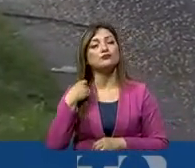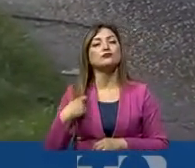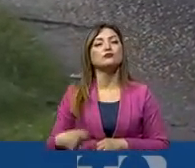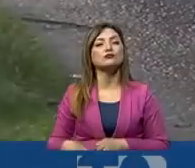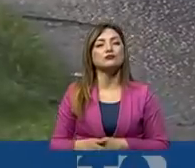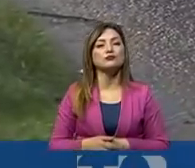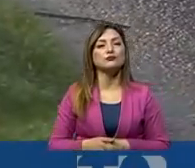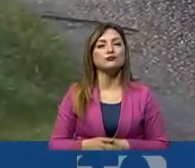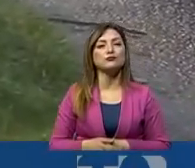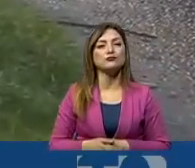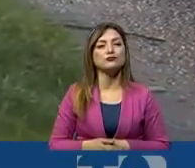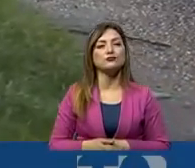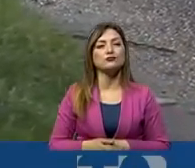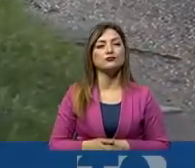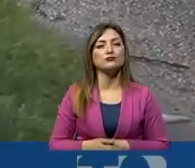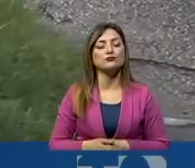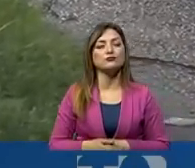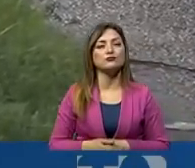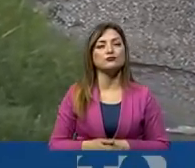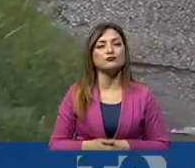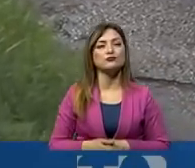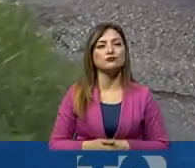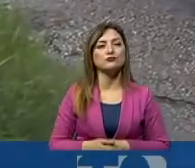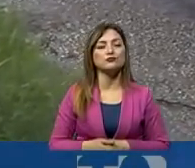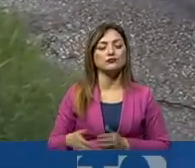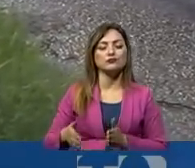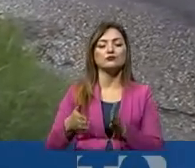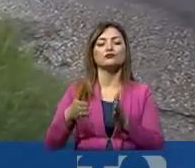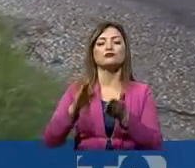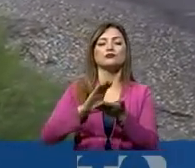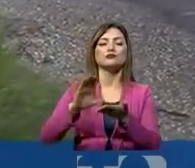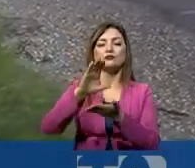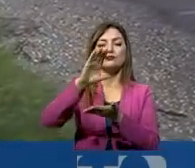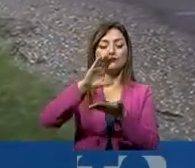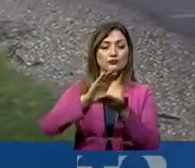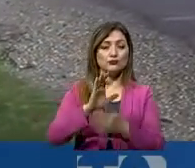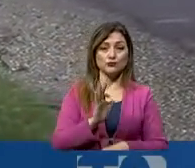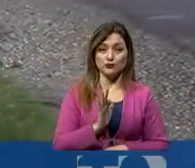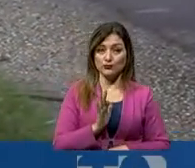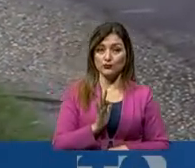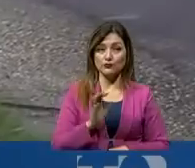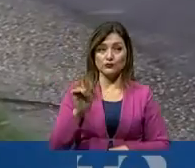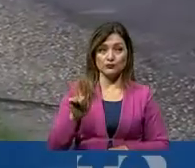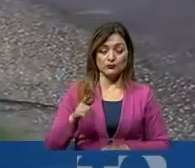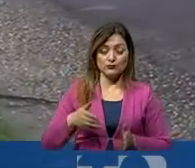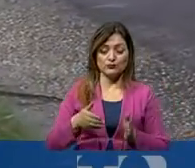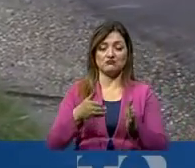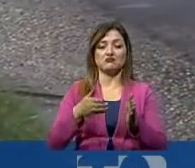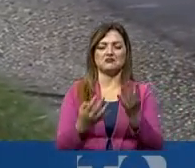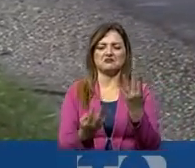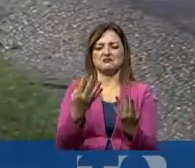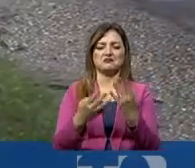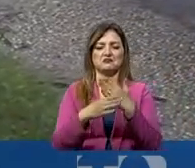apreciar, ciudadanos, esta avenida que conduce al Colegio Réplica Central Técnico de la Vereda, que rodea el colegio, esta está